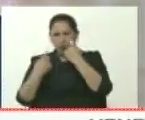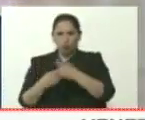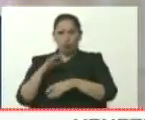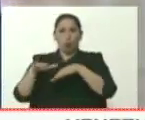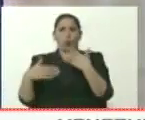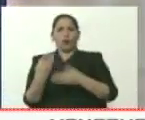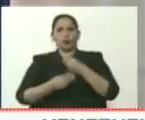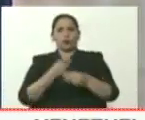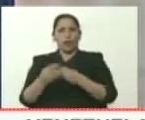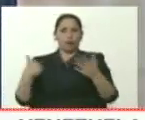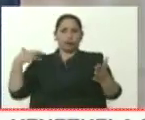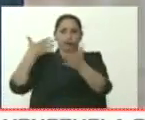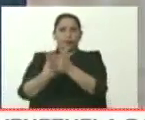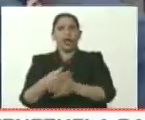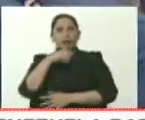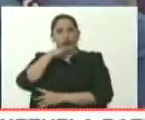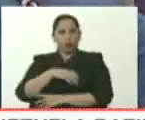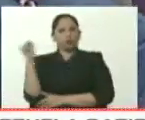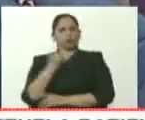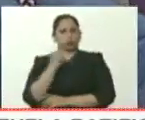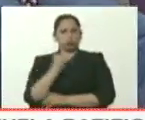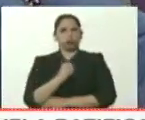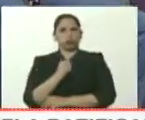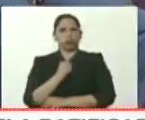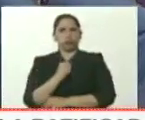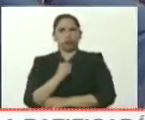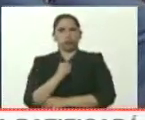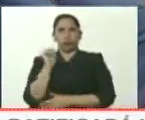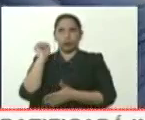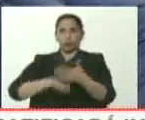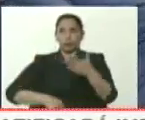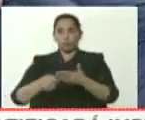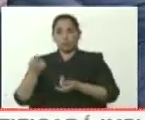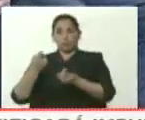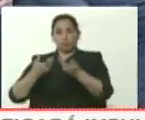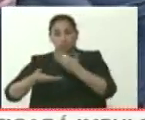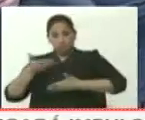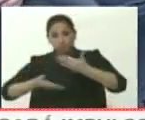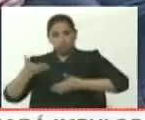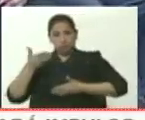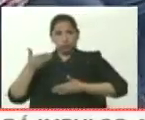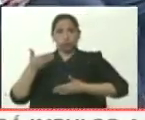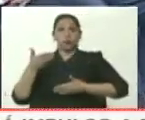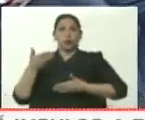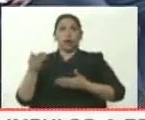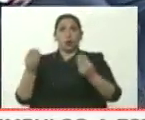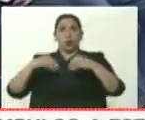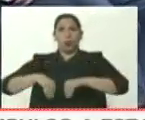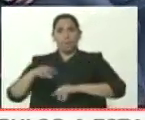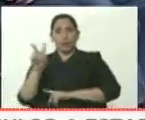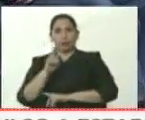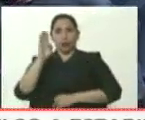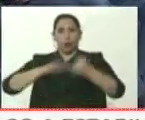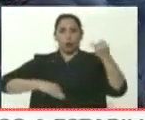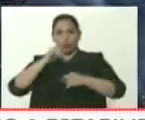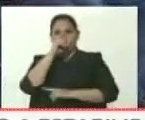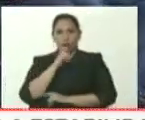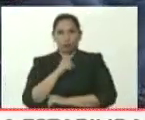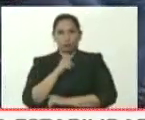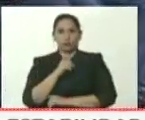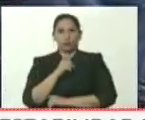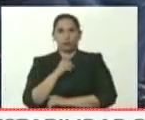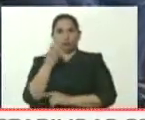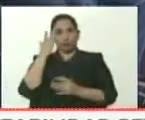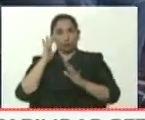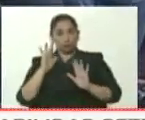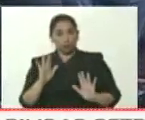el registro histórico, si sin la colaboración y la cooperación de Venezuela en los últimos años